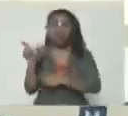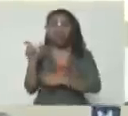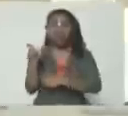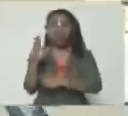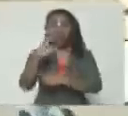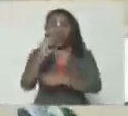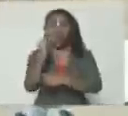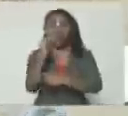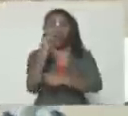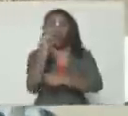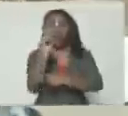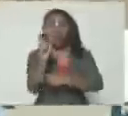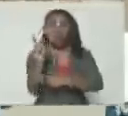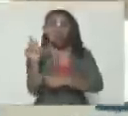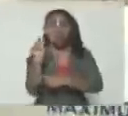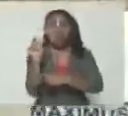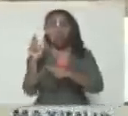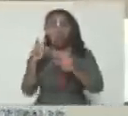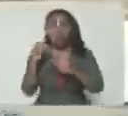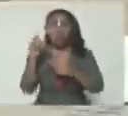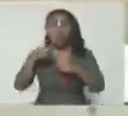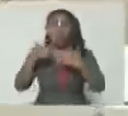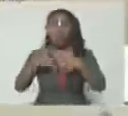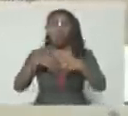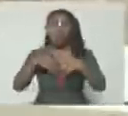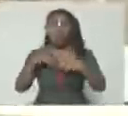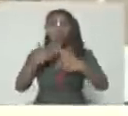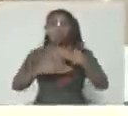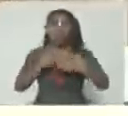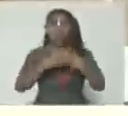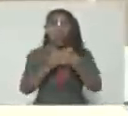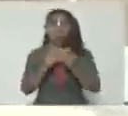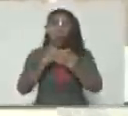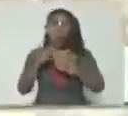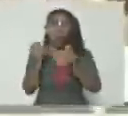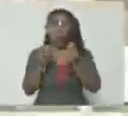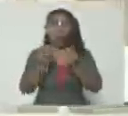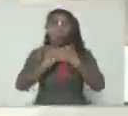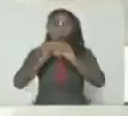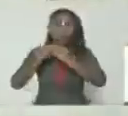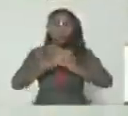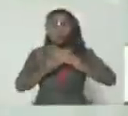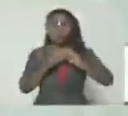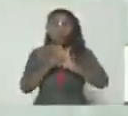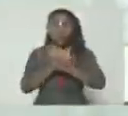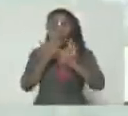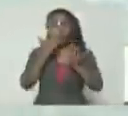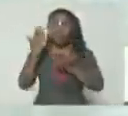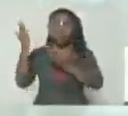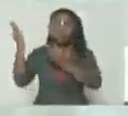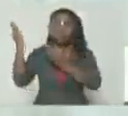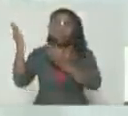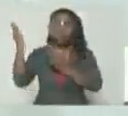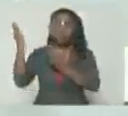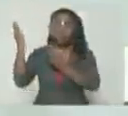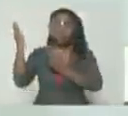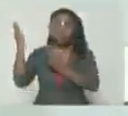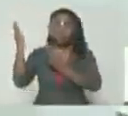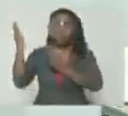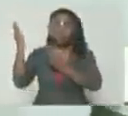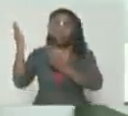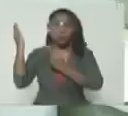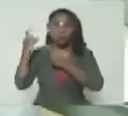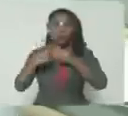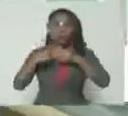Actualmente nos encontramos en nuestra planta de procesamiento de camarón, donde recibimos el camarón de nuestra finca y el camarón de las fincas aliadas, de